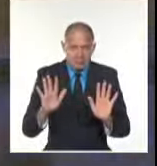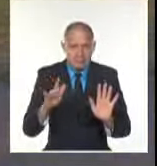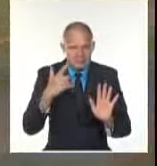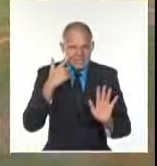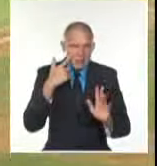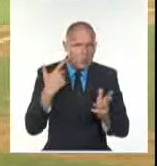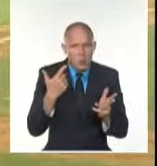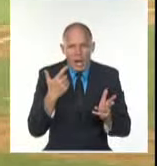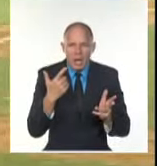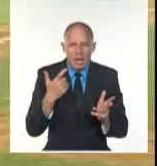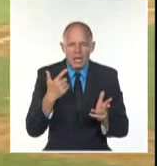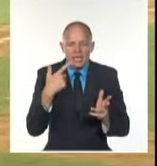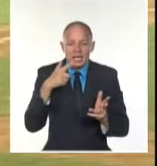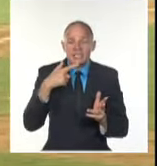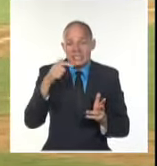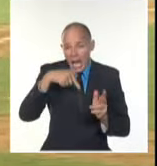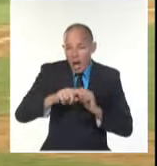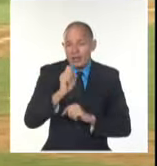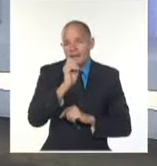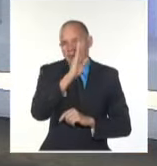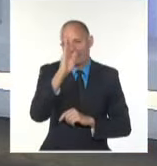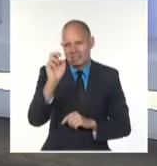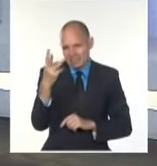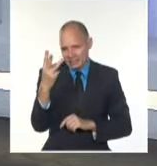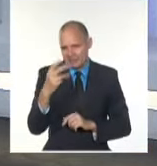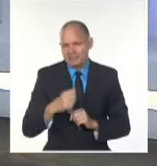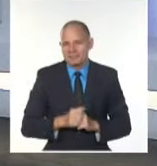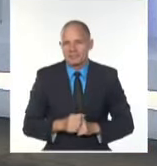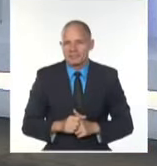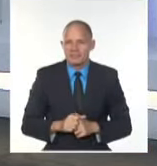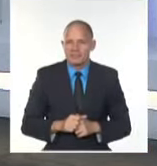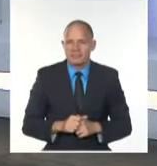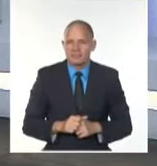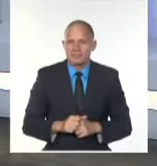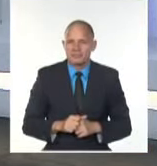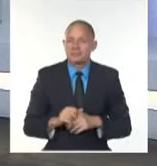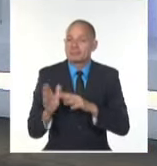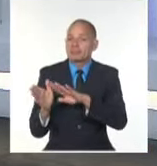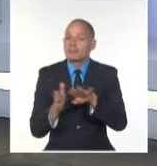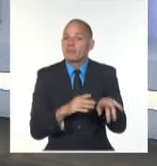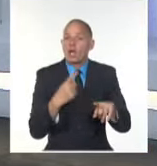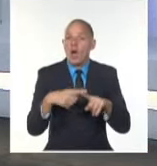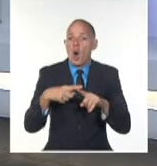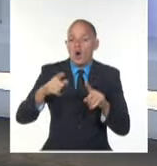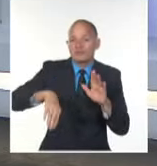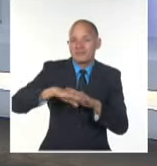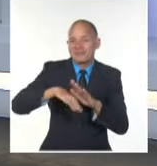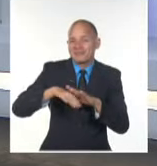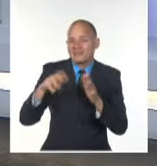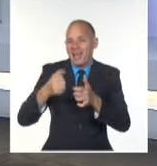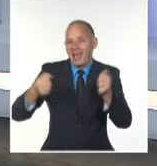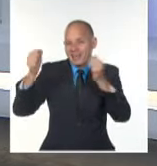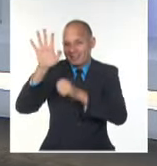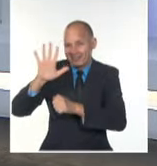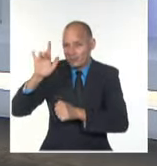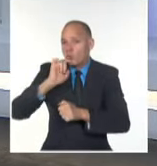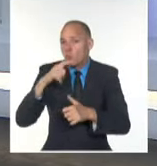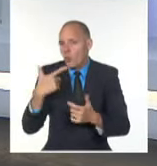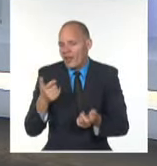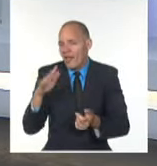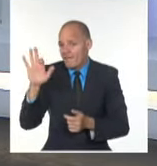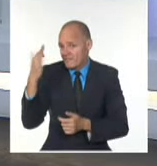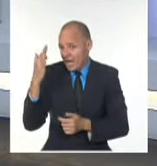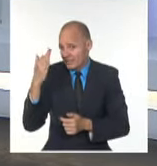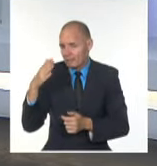estaba jugando el tercer episodio de este juego. Y la selección de Francia dio hoy un paso más en la defensa de su título europeo al